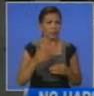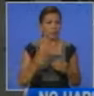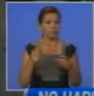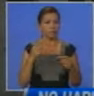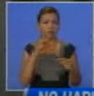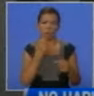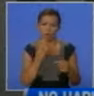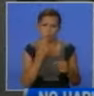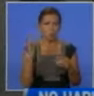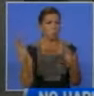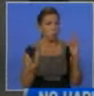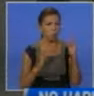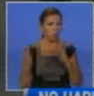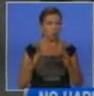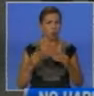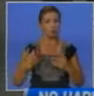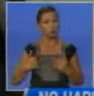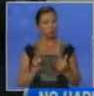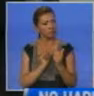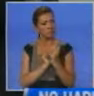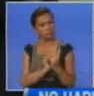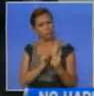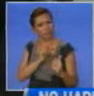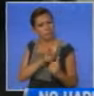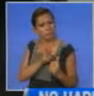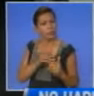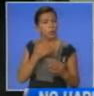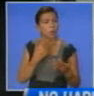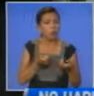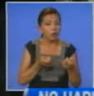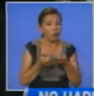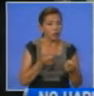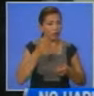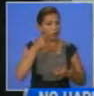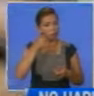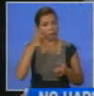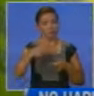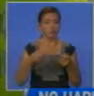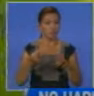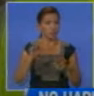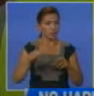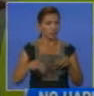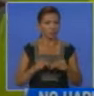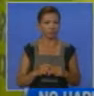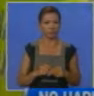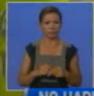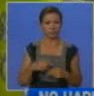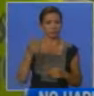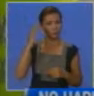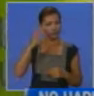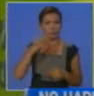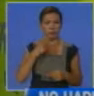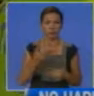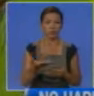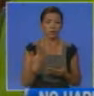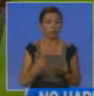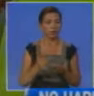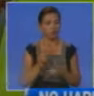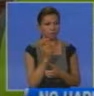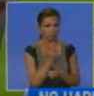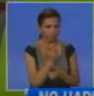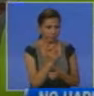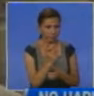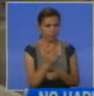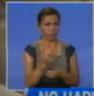tránsito a un operativo para controlar el uso del celular en los conductores. Tenga la bondad, permítame licencia y matrícula, por